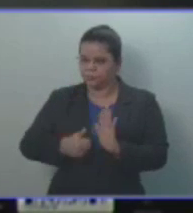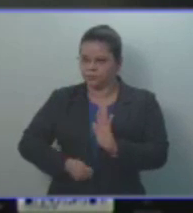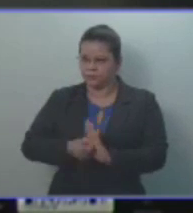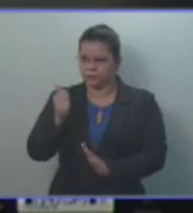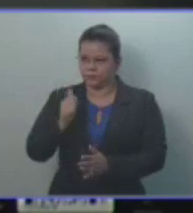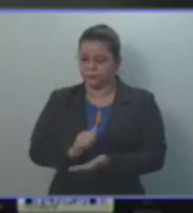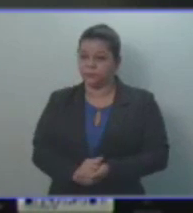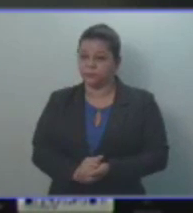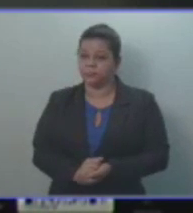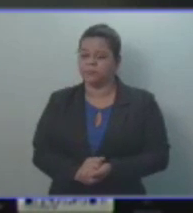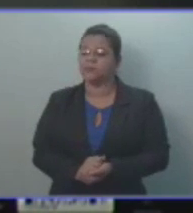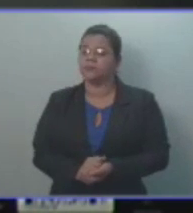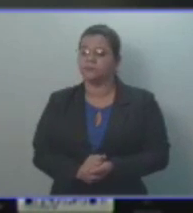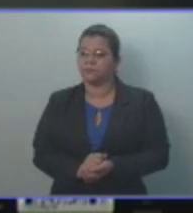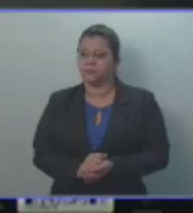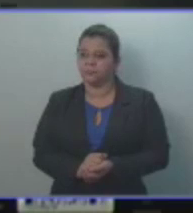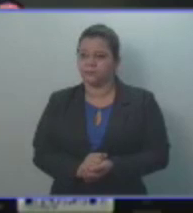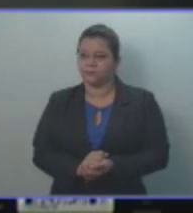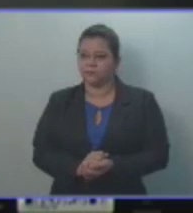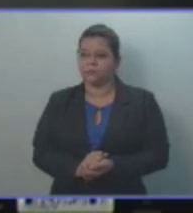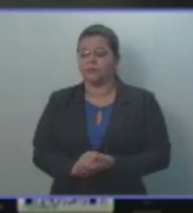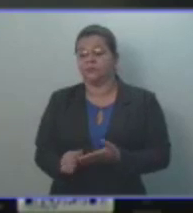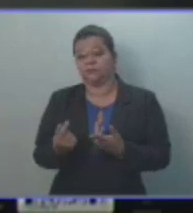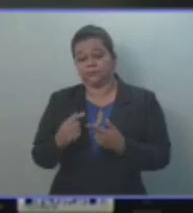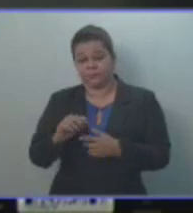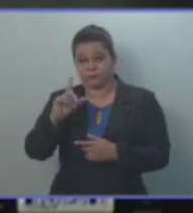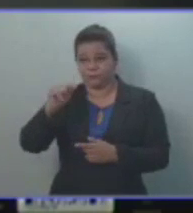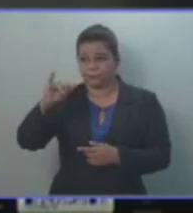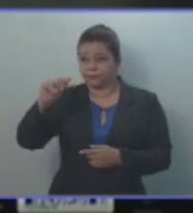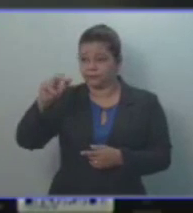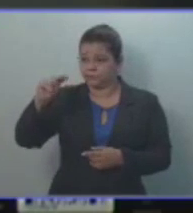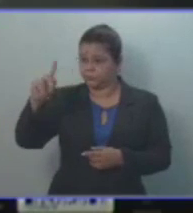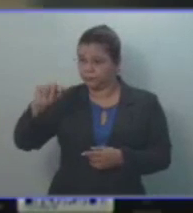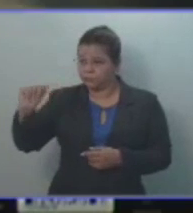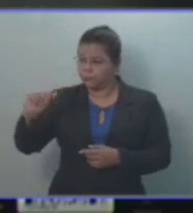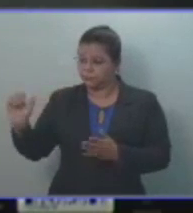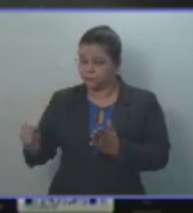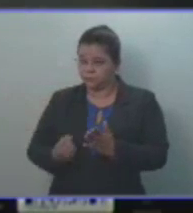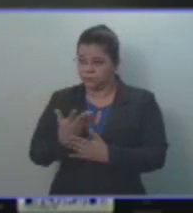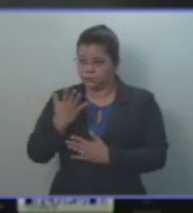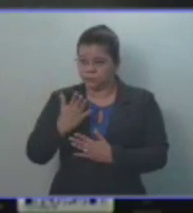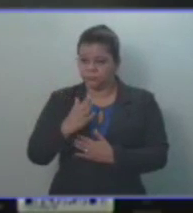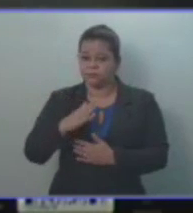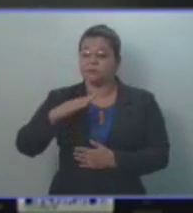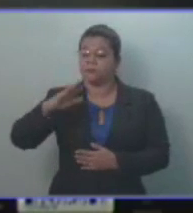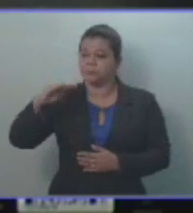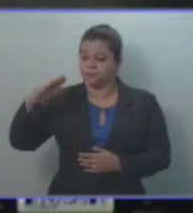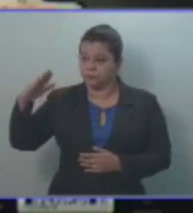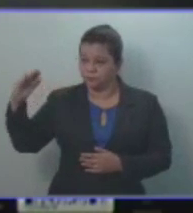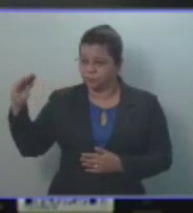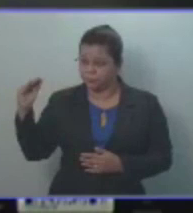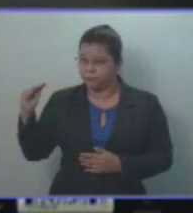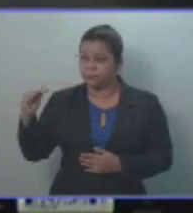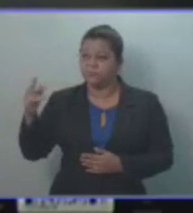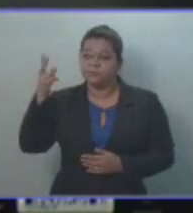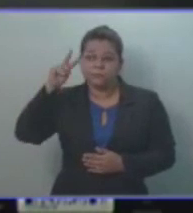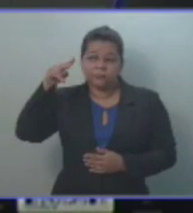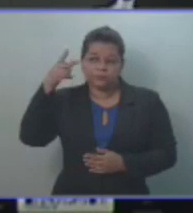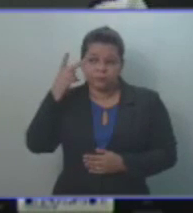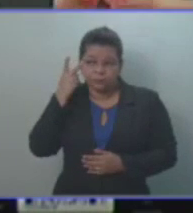empleo para todos. La Alianza para un Nuevo País reconoce que la manera